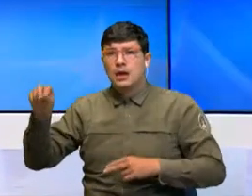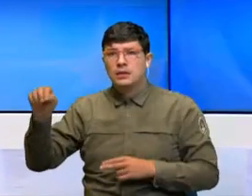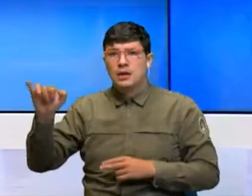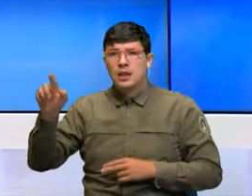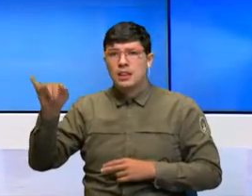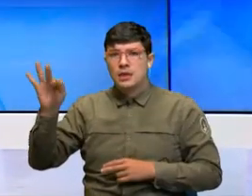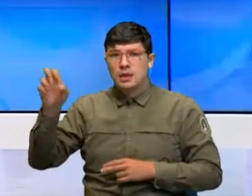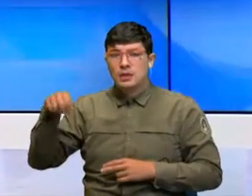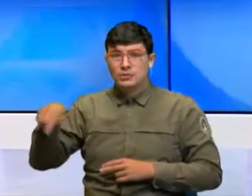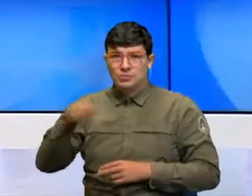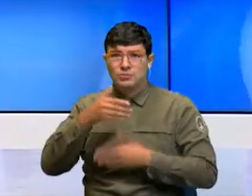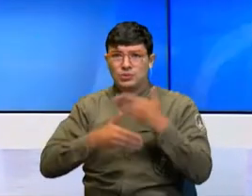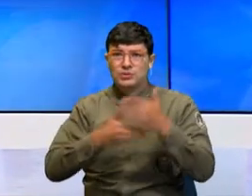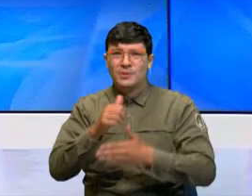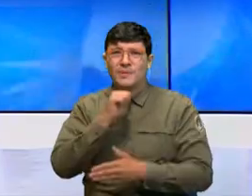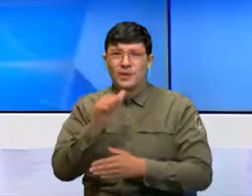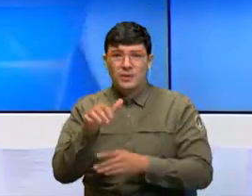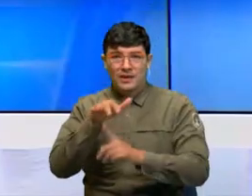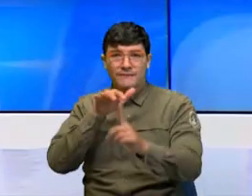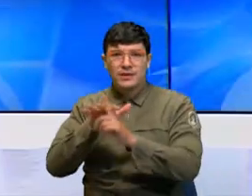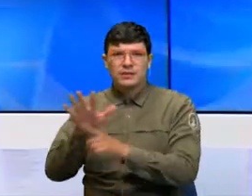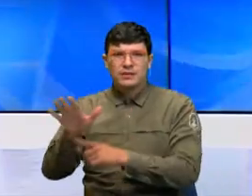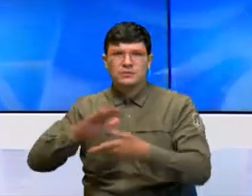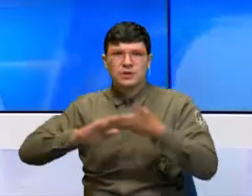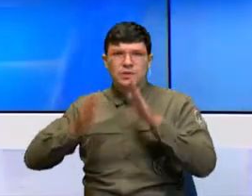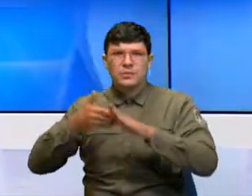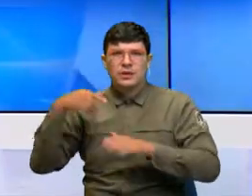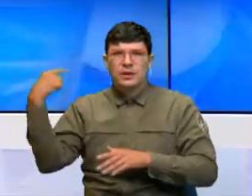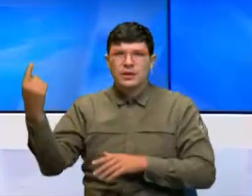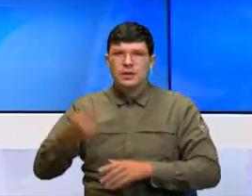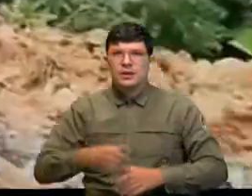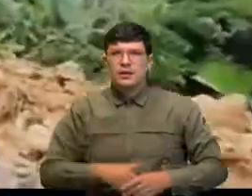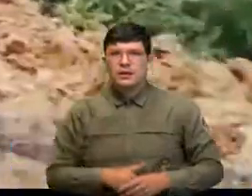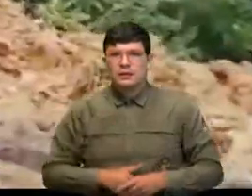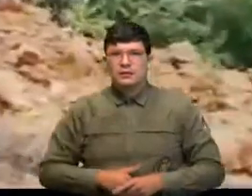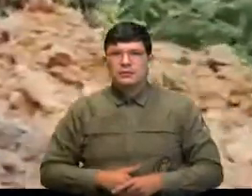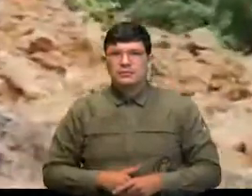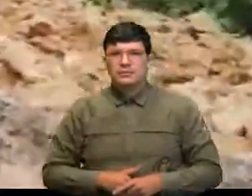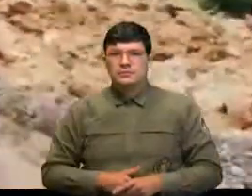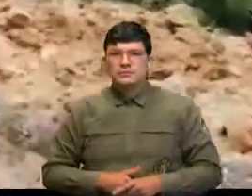siguen empeorando y afectando a la comunidad en general